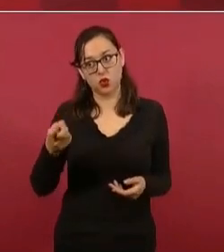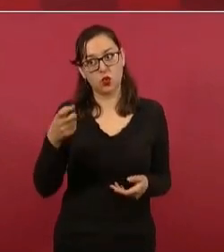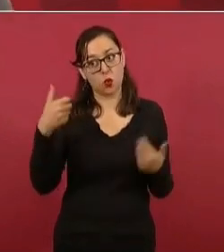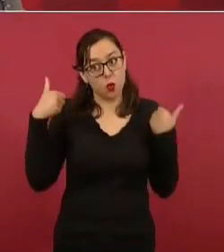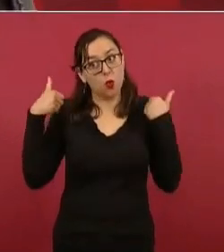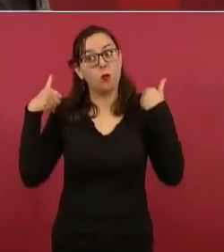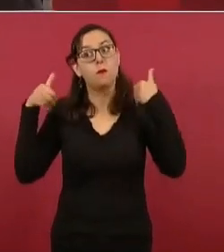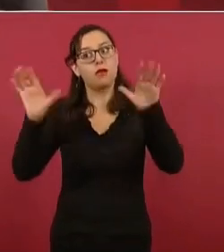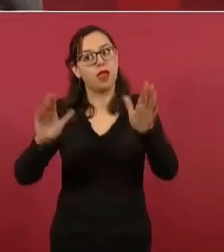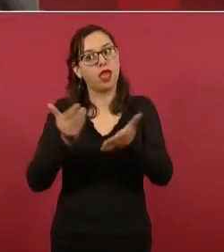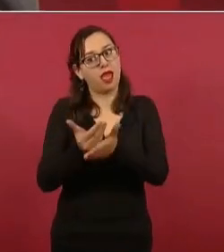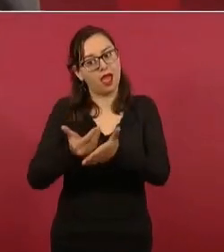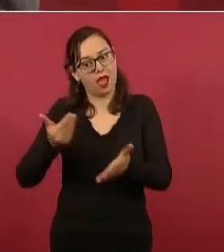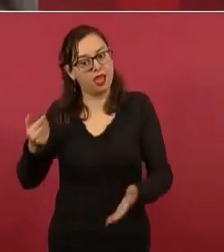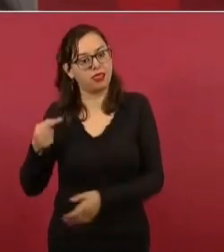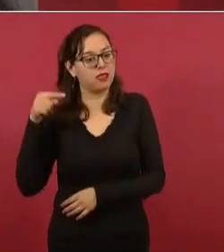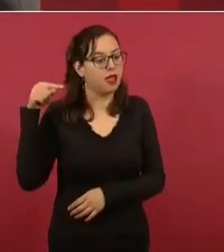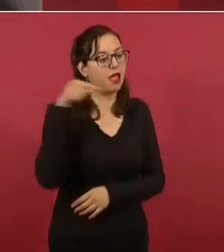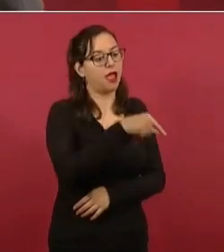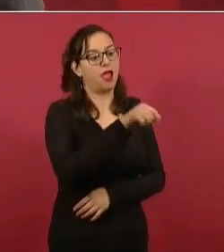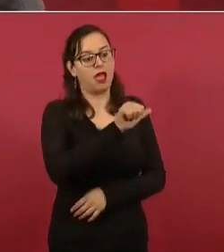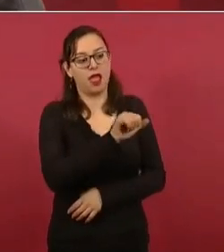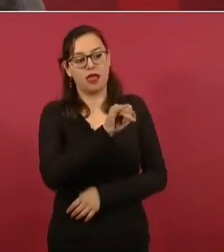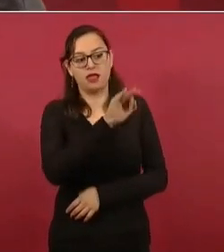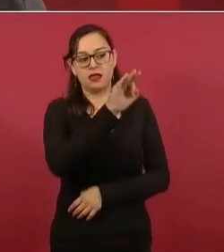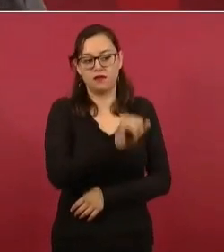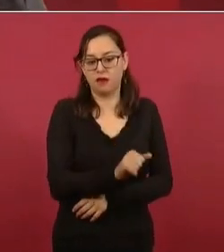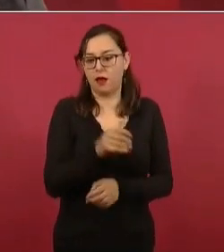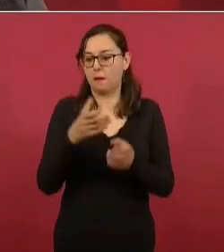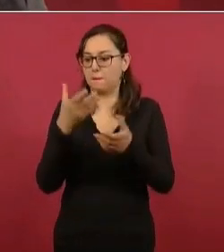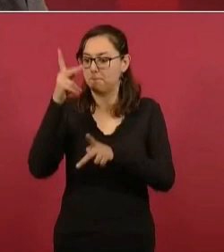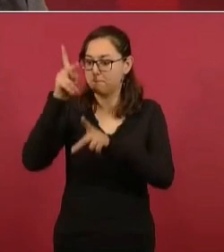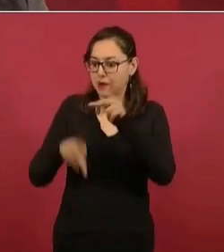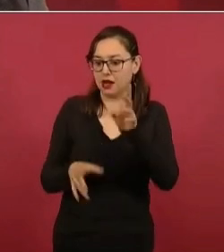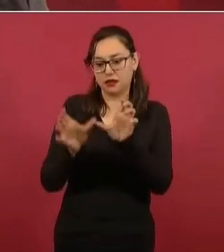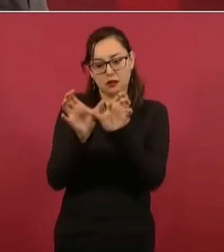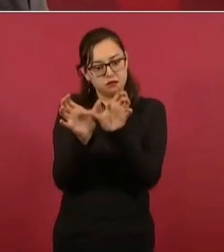que tiene muchísima capacidad.